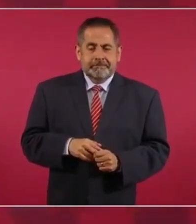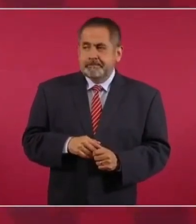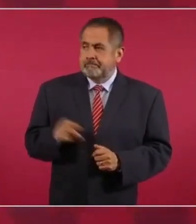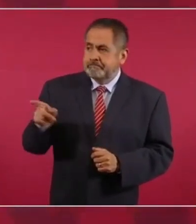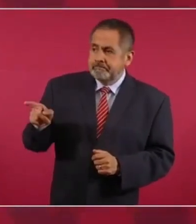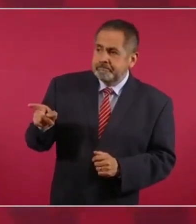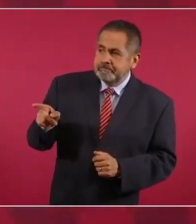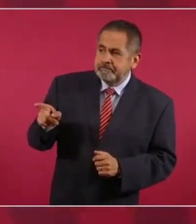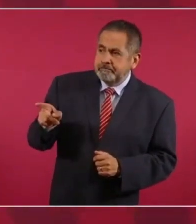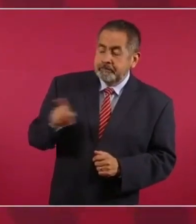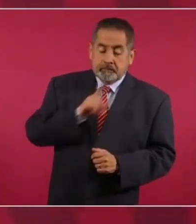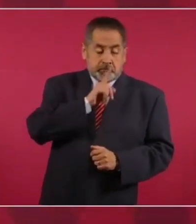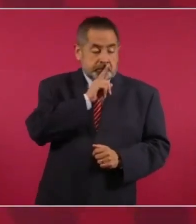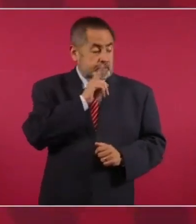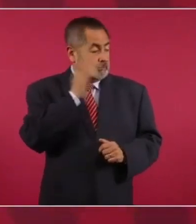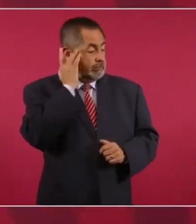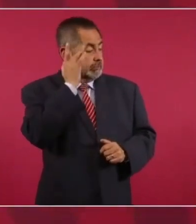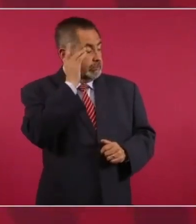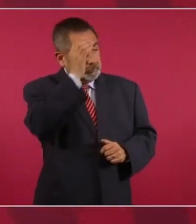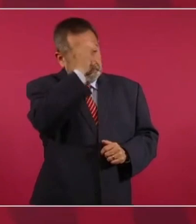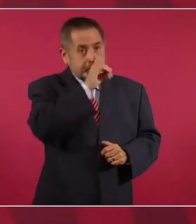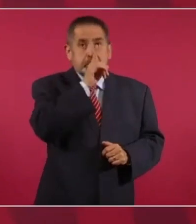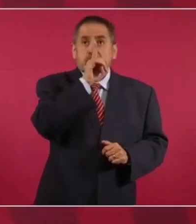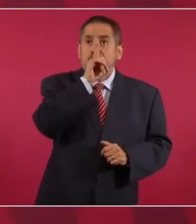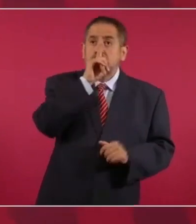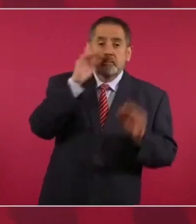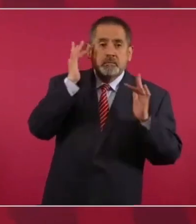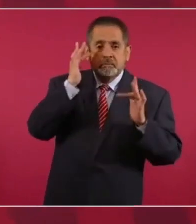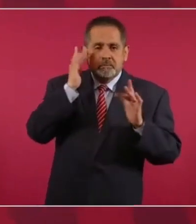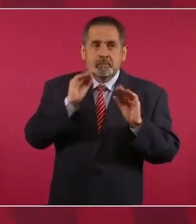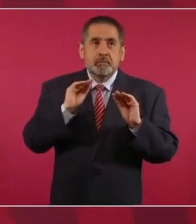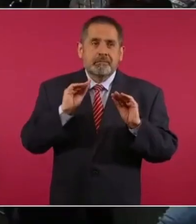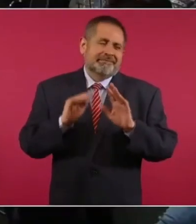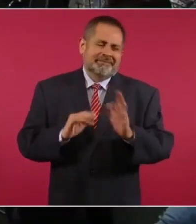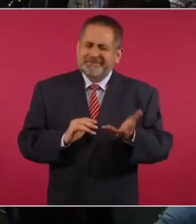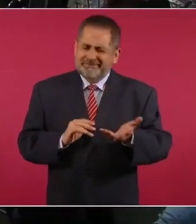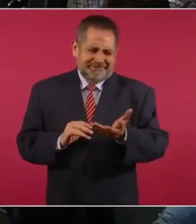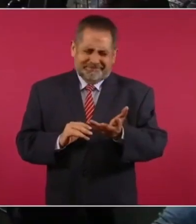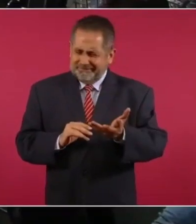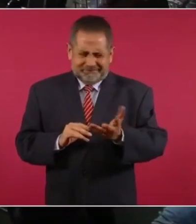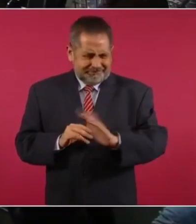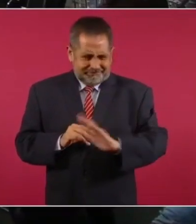conviene, ¿no?, opinar, quedarnos callados.